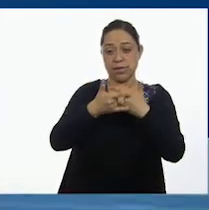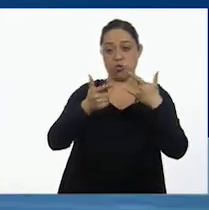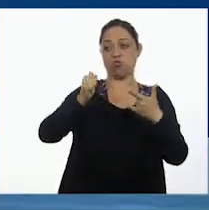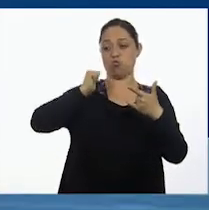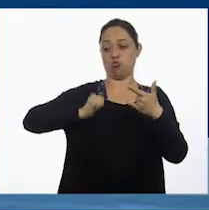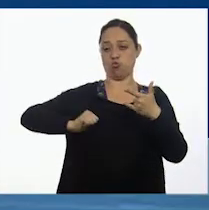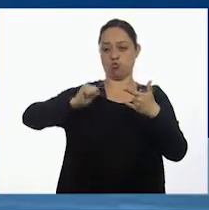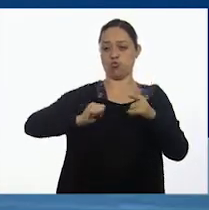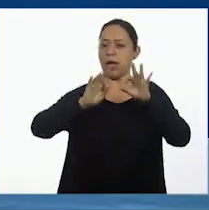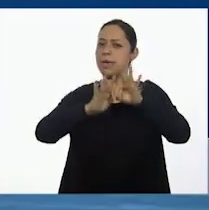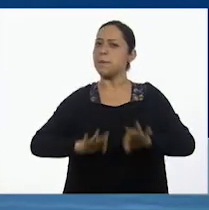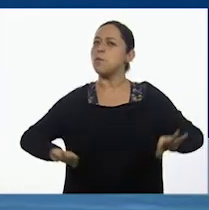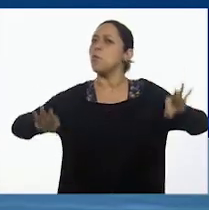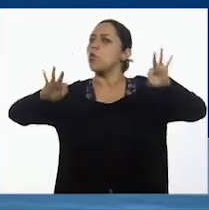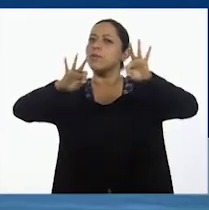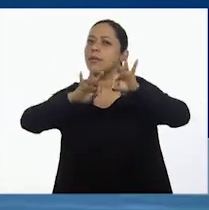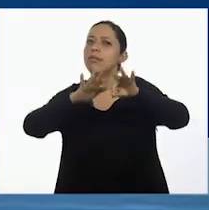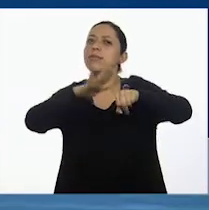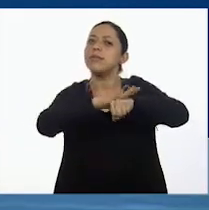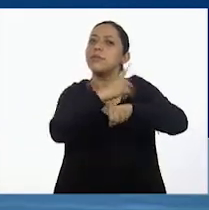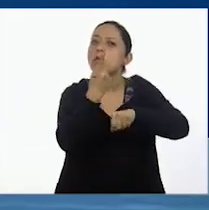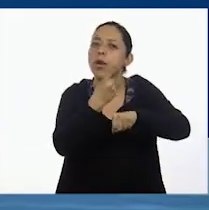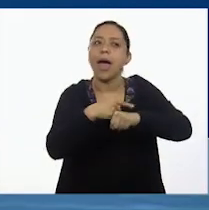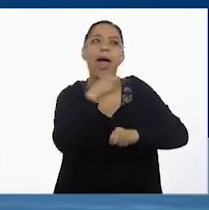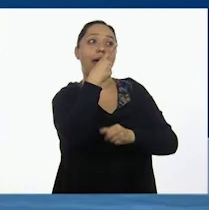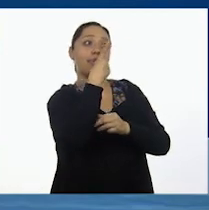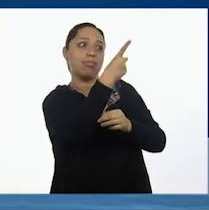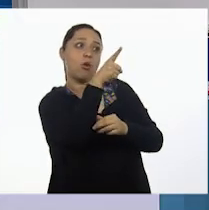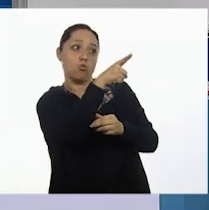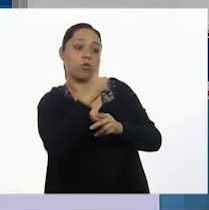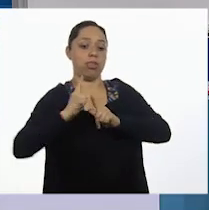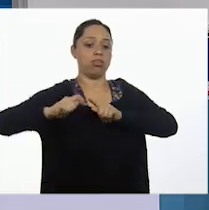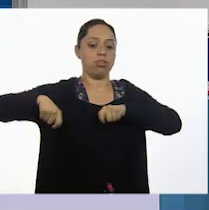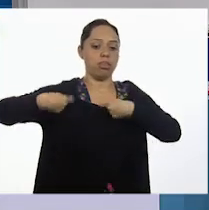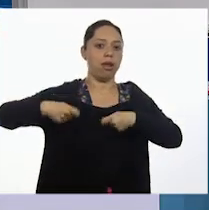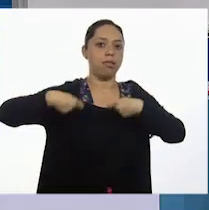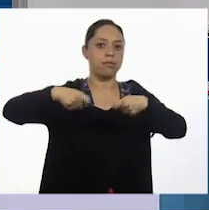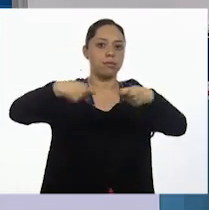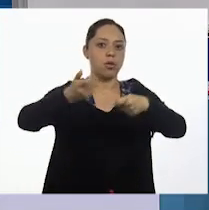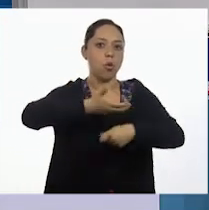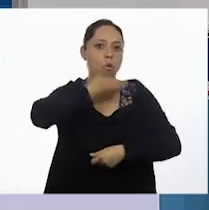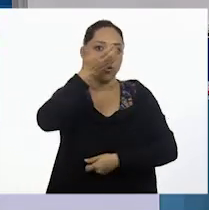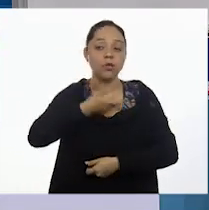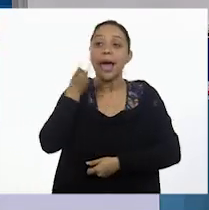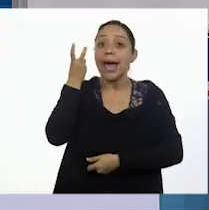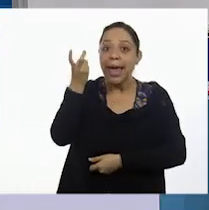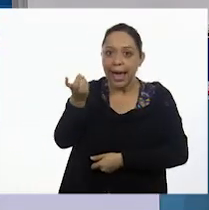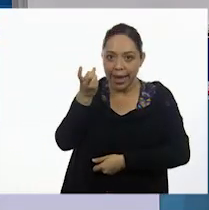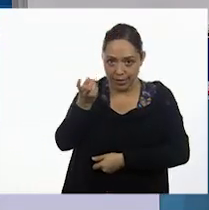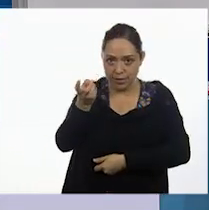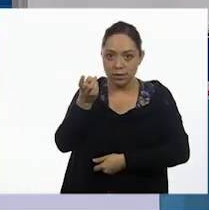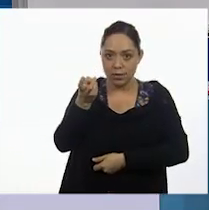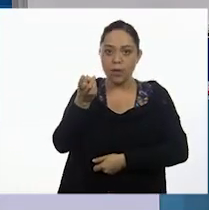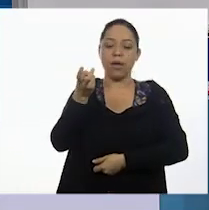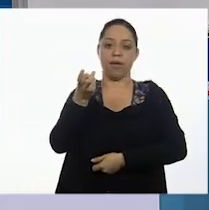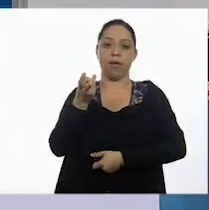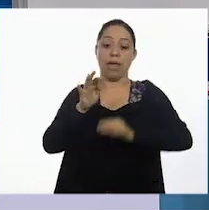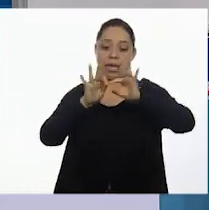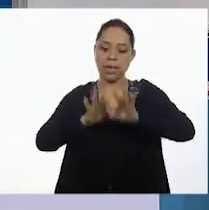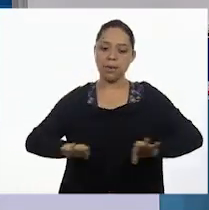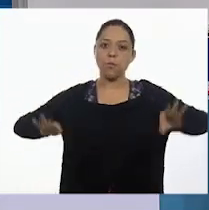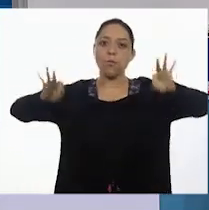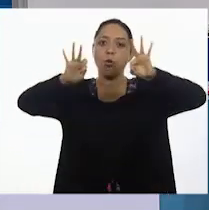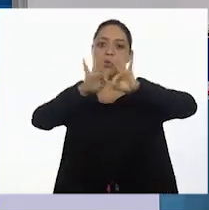Ya sé, usted dijo que son tradiciones. Exacto, exactamente. Un elemento que le da importancia a